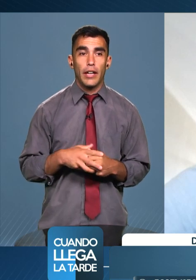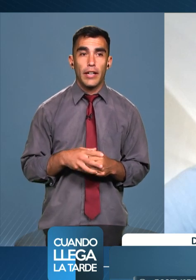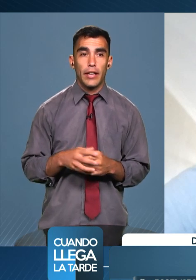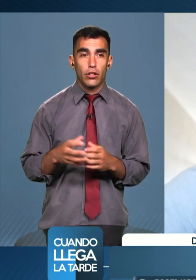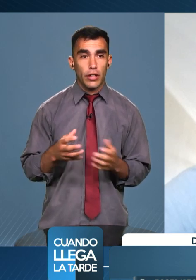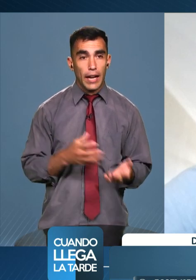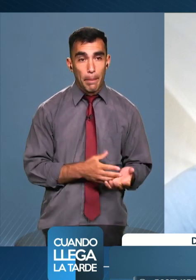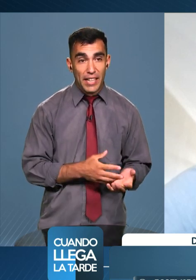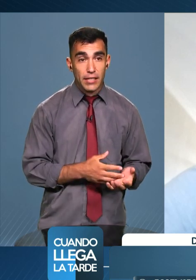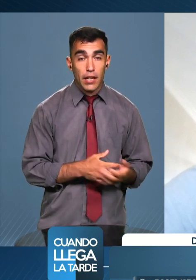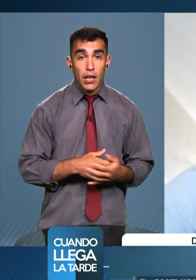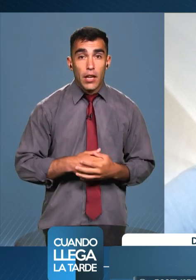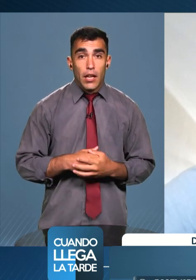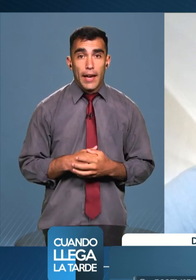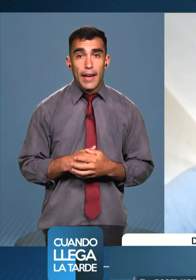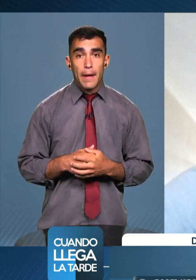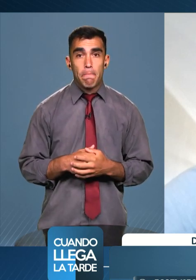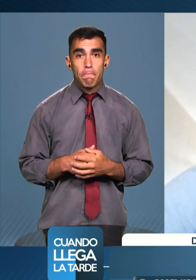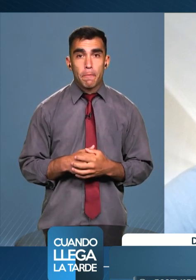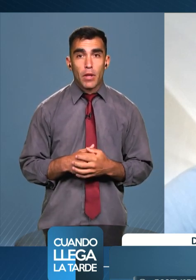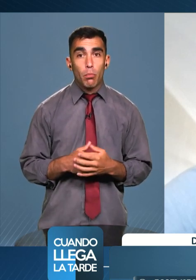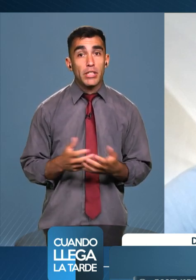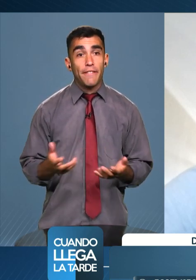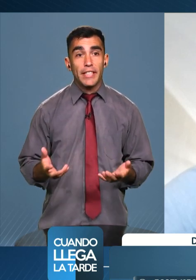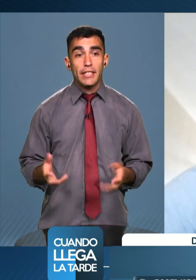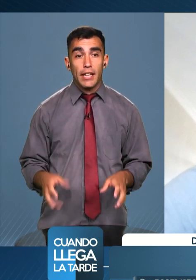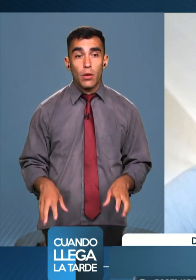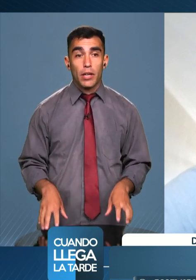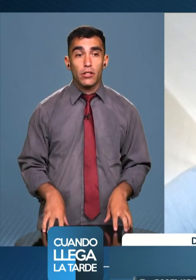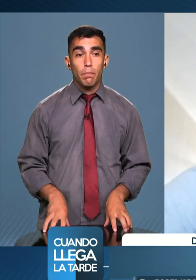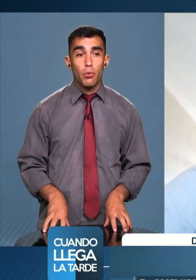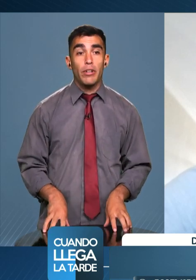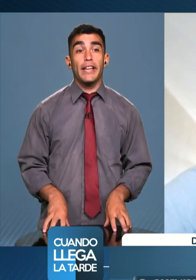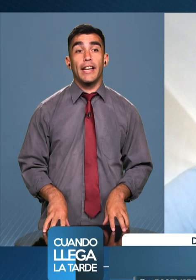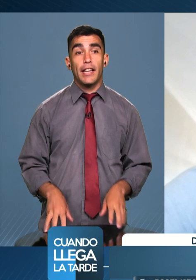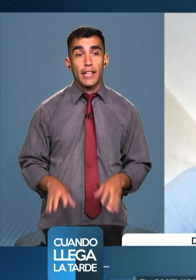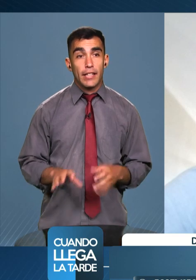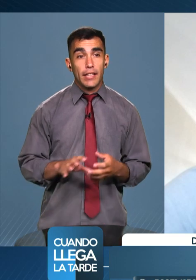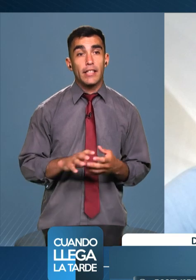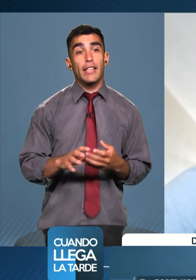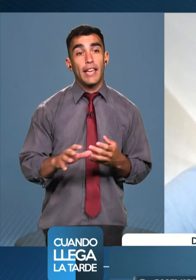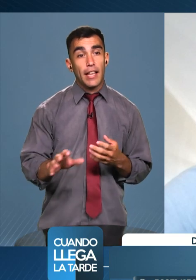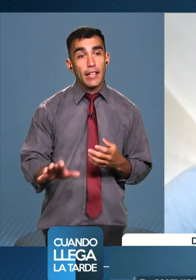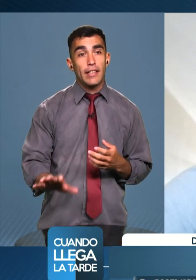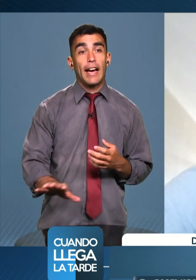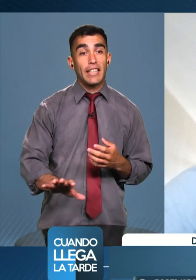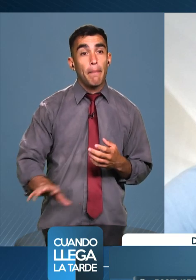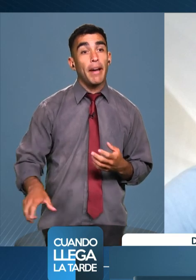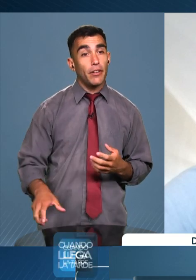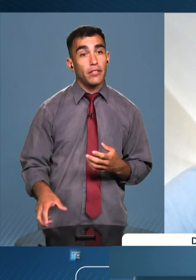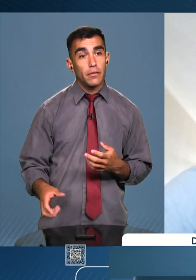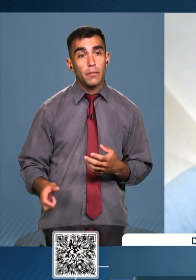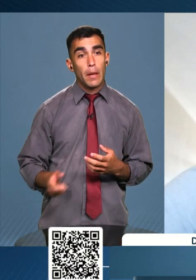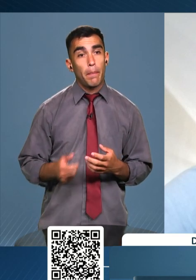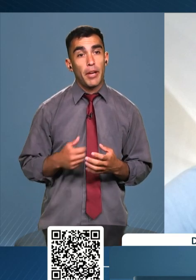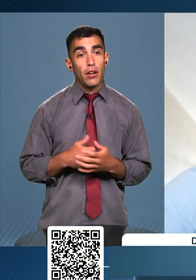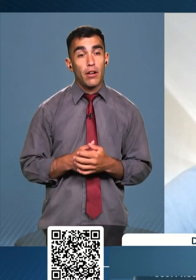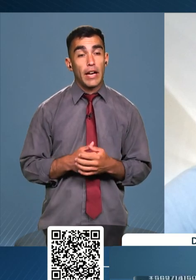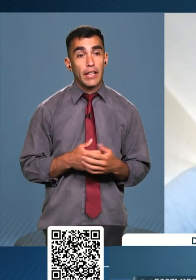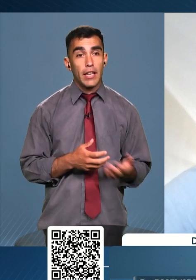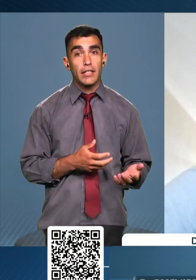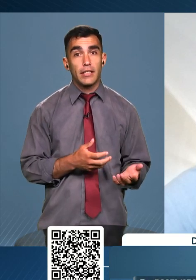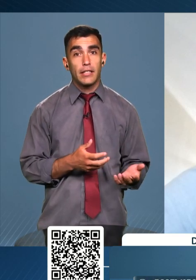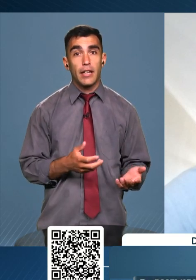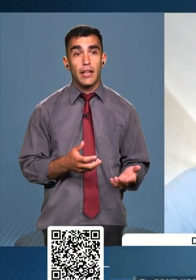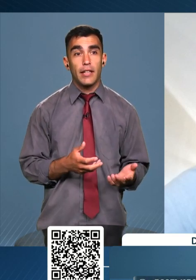liceos el otro día en la plaza, muchas veces la educación pública queda a tras mano.